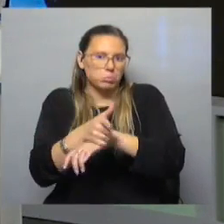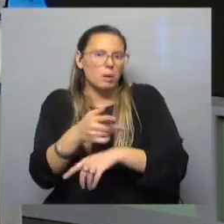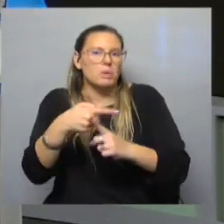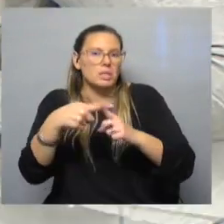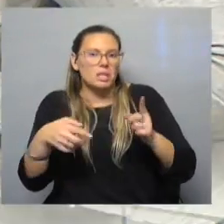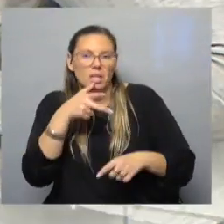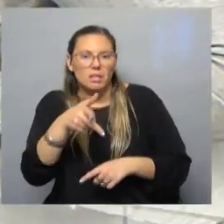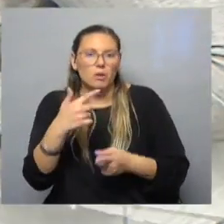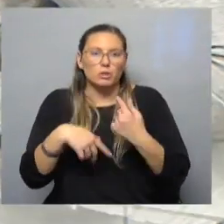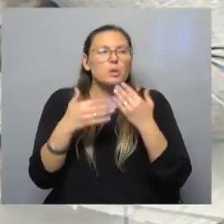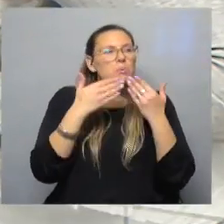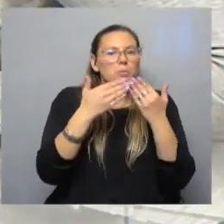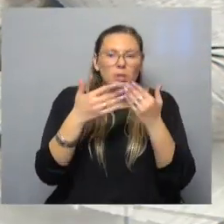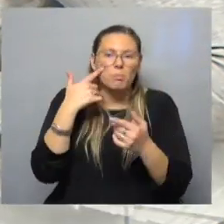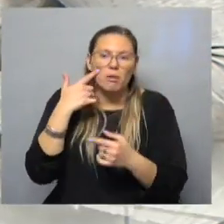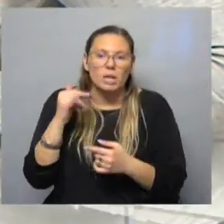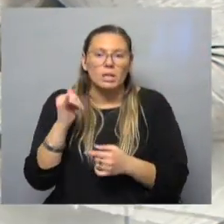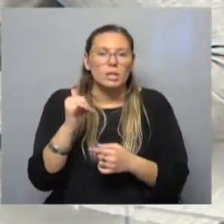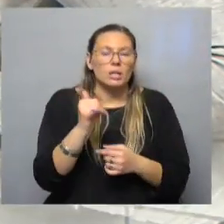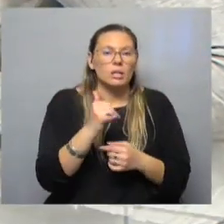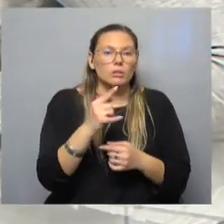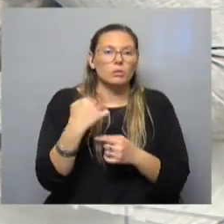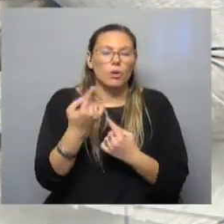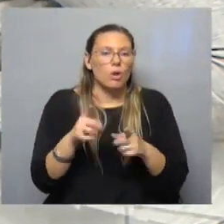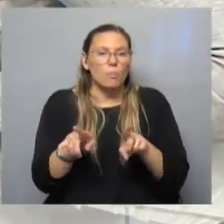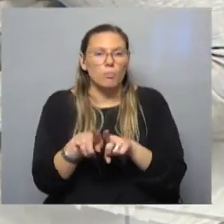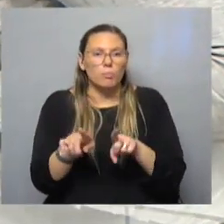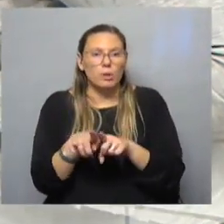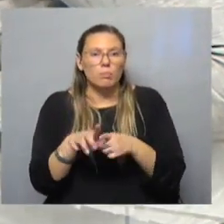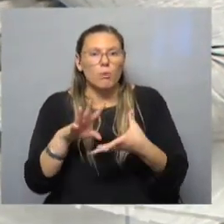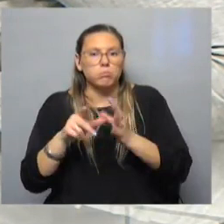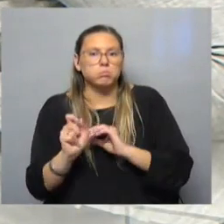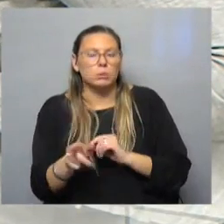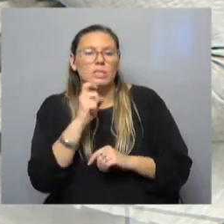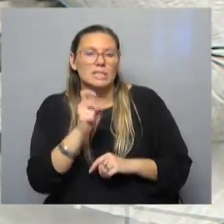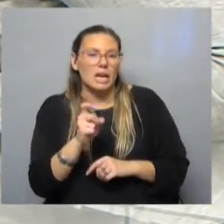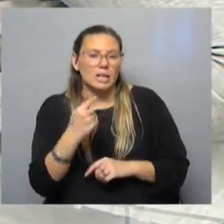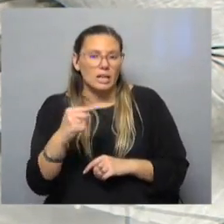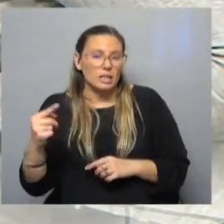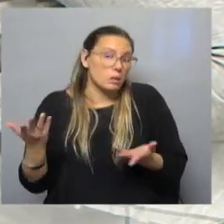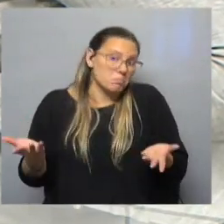entonces dije, bueno, preguntemos y al final todos teníamos el mismo tipo de sangre.